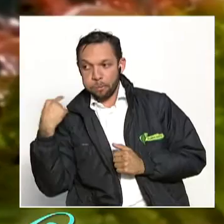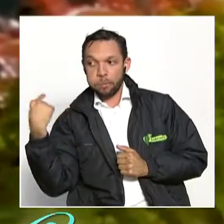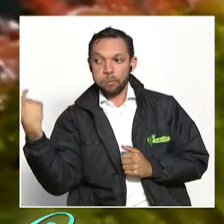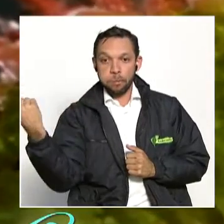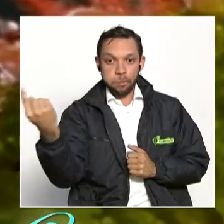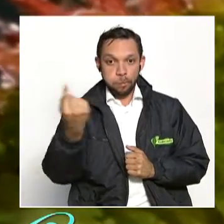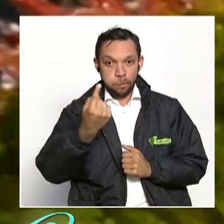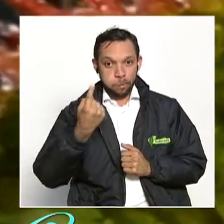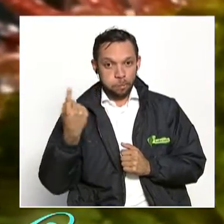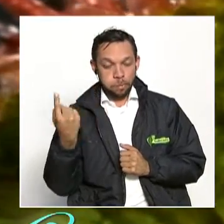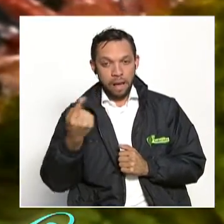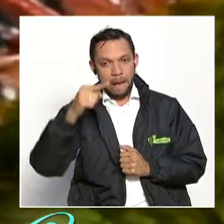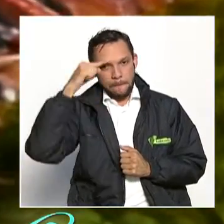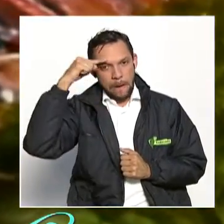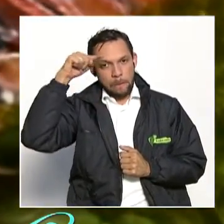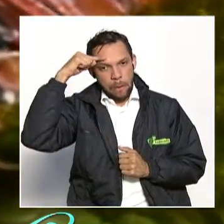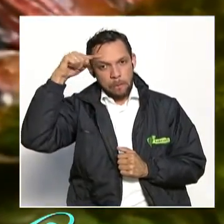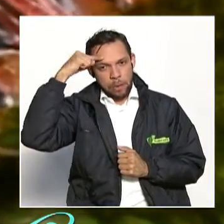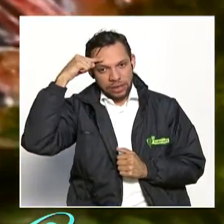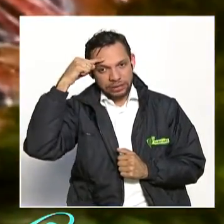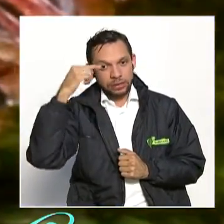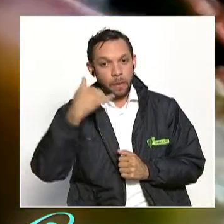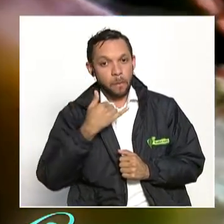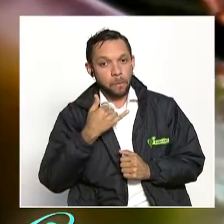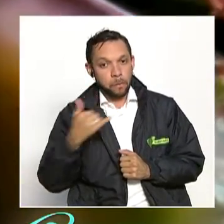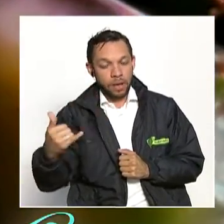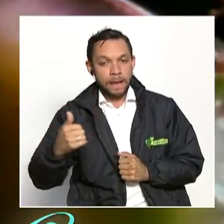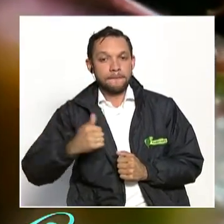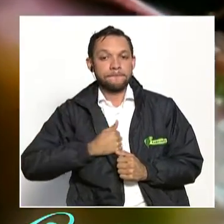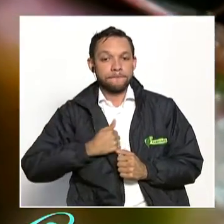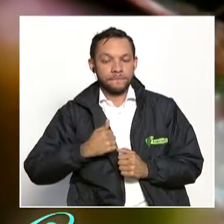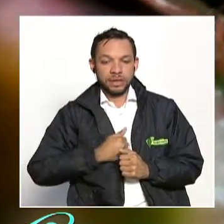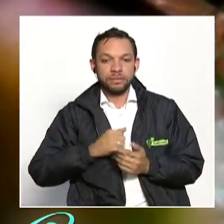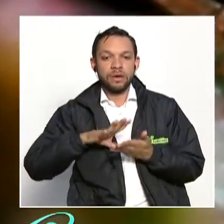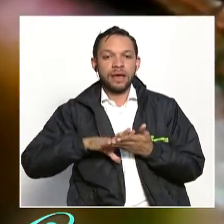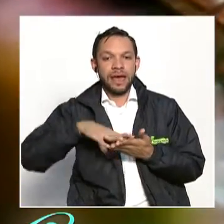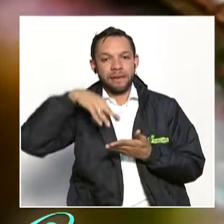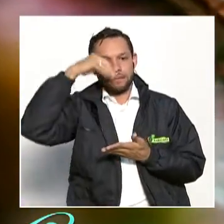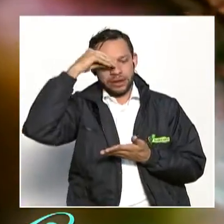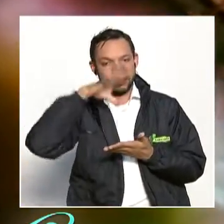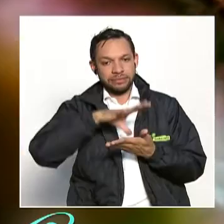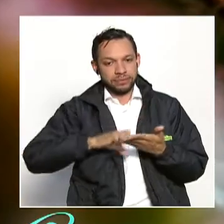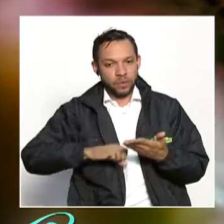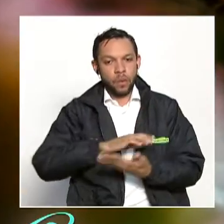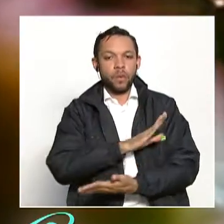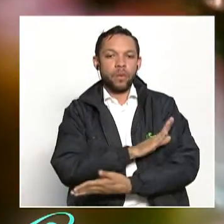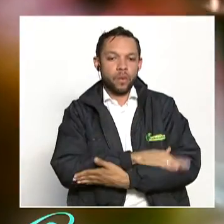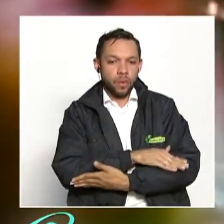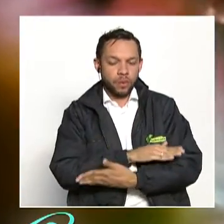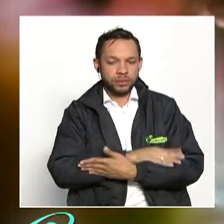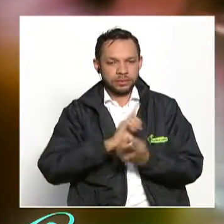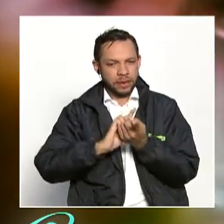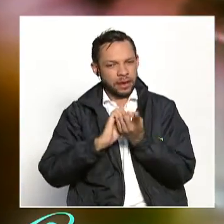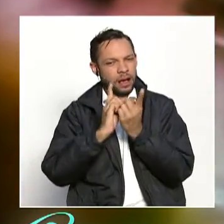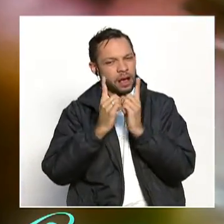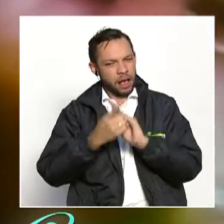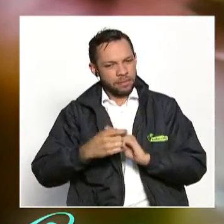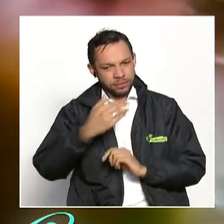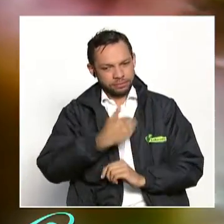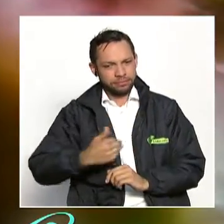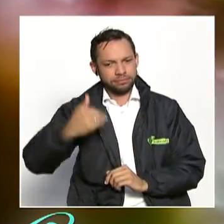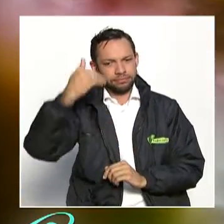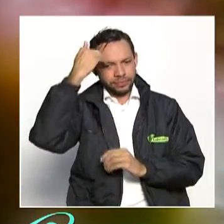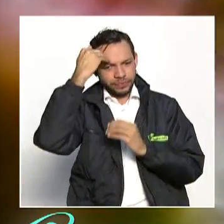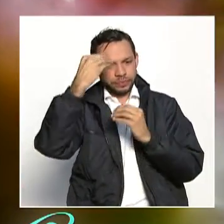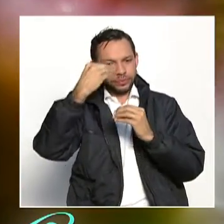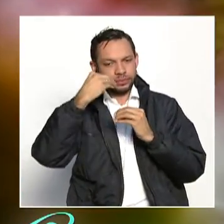esencia lo que llamamos negativo, no son más que oportunidades de mejoramiento personal, de triunfo, de crecimiento energético